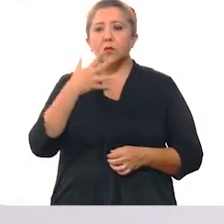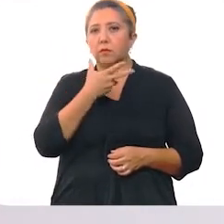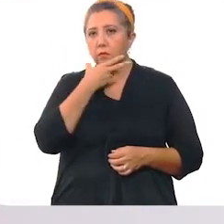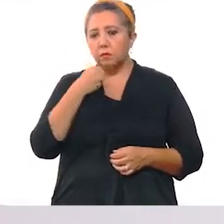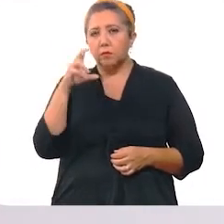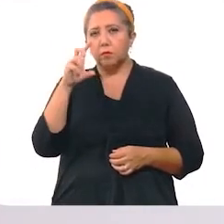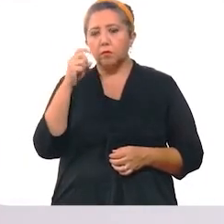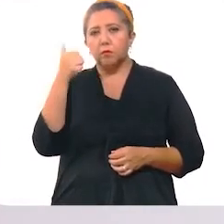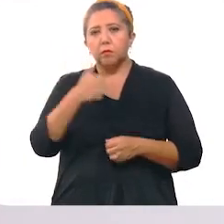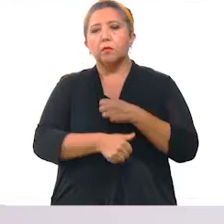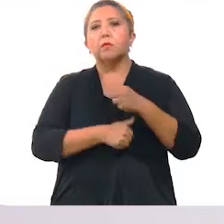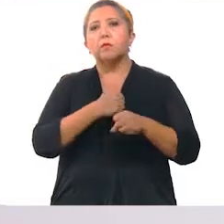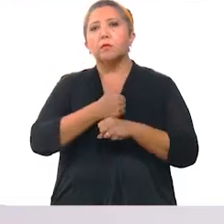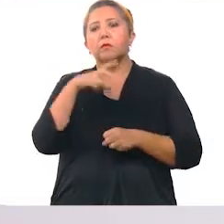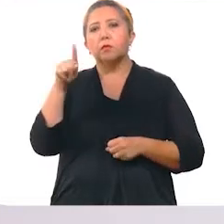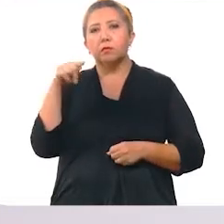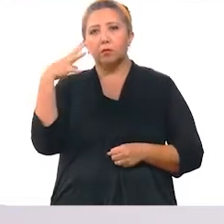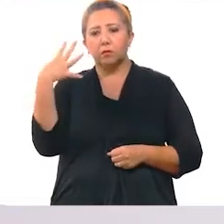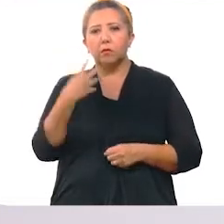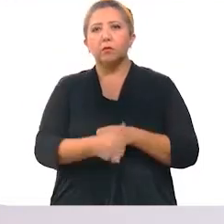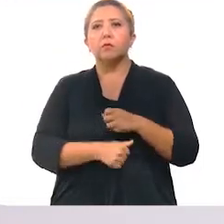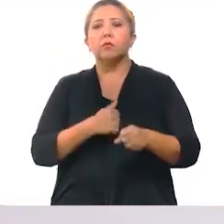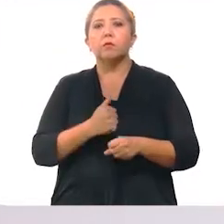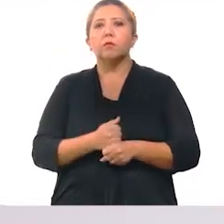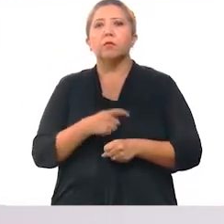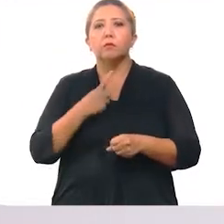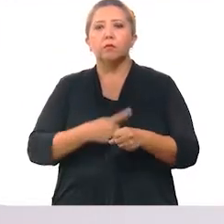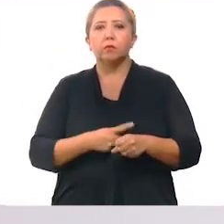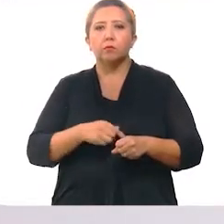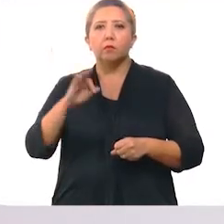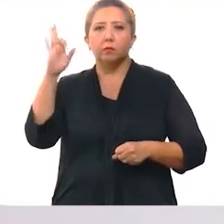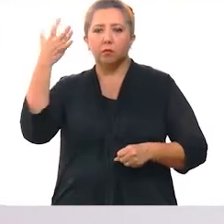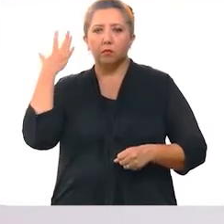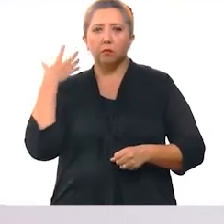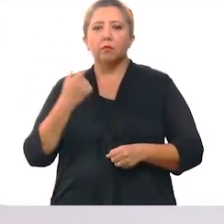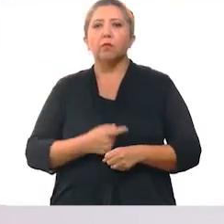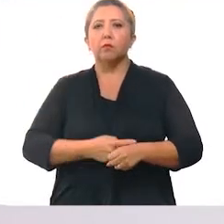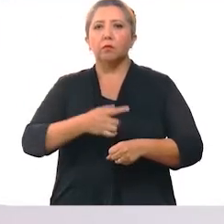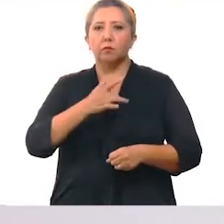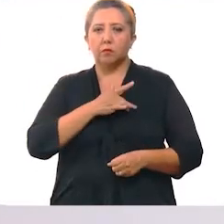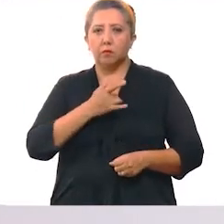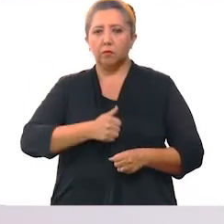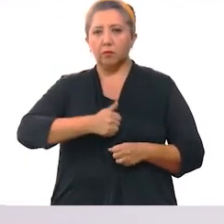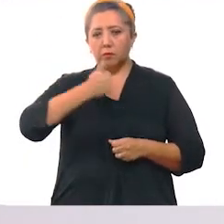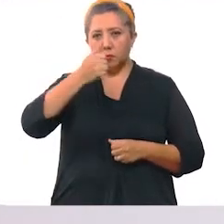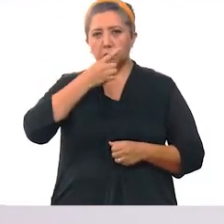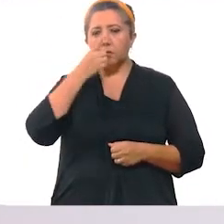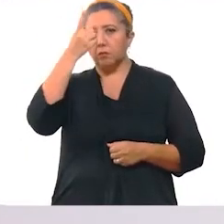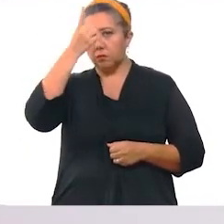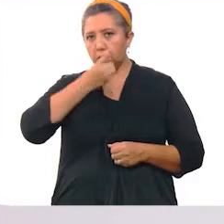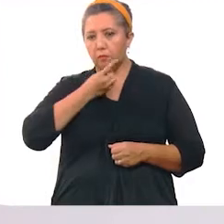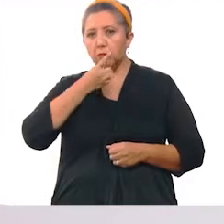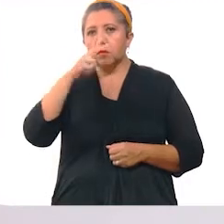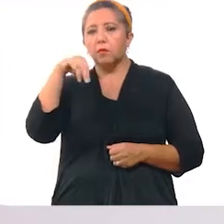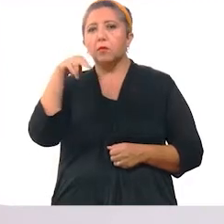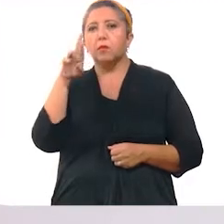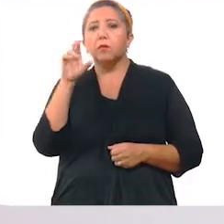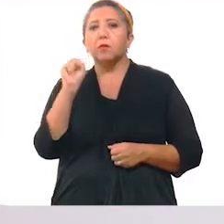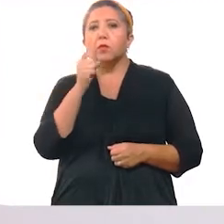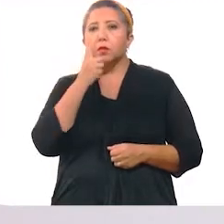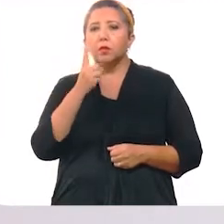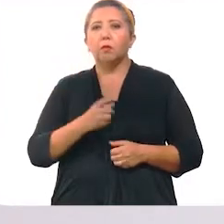de edad de 36 años a 74 años. Sus principales enfermedades fueron hipertensión arterial, diabetes,